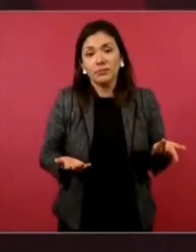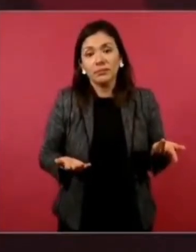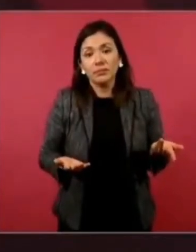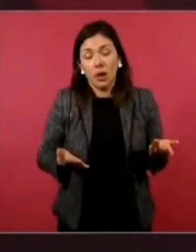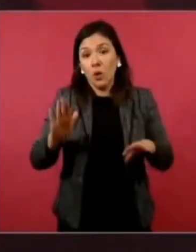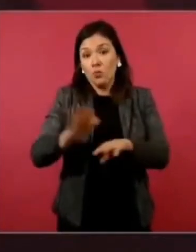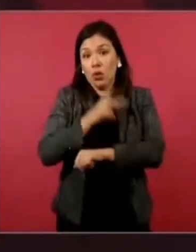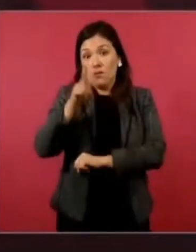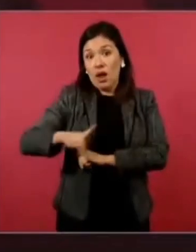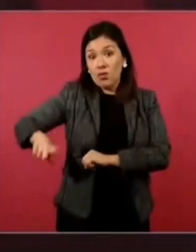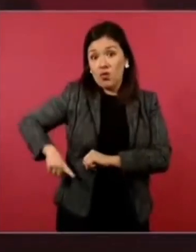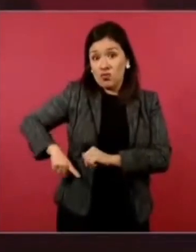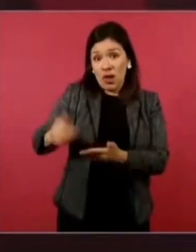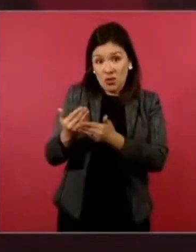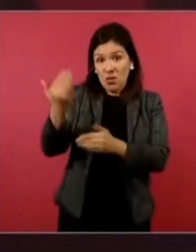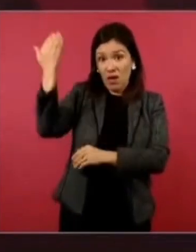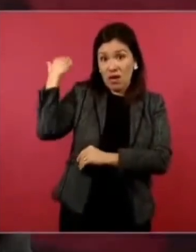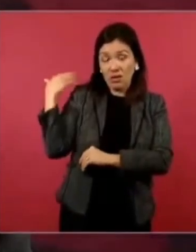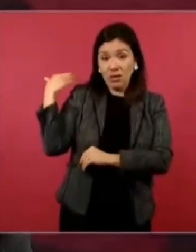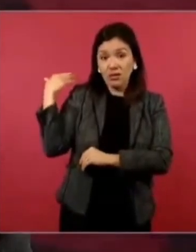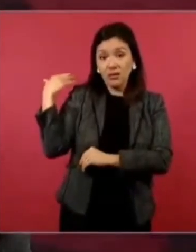en el gobierno anterior,